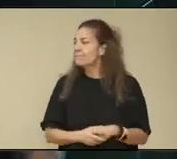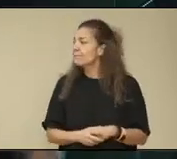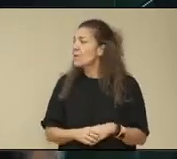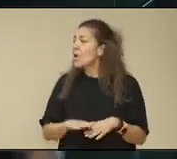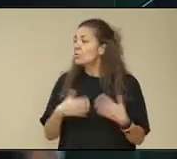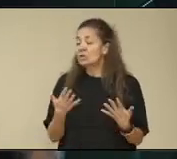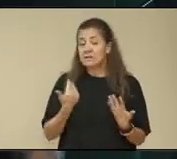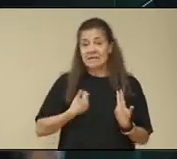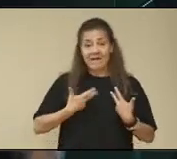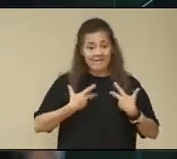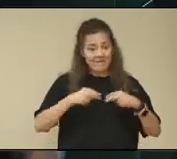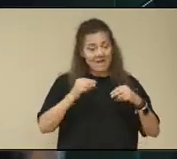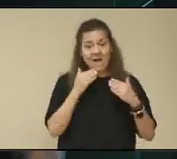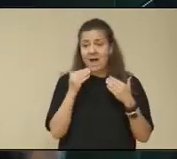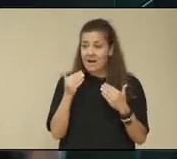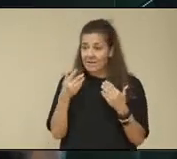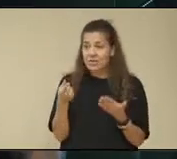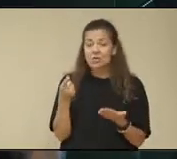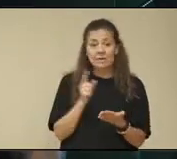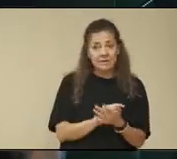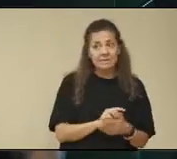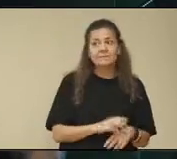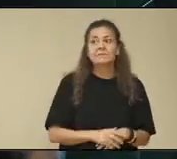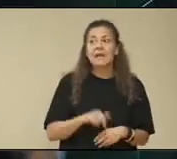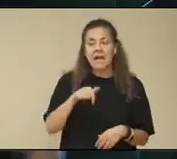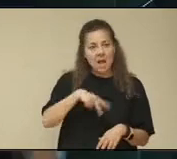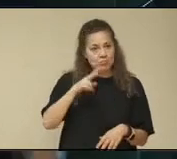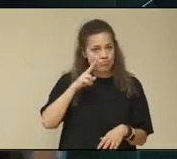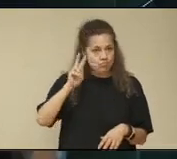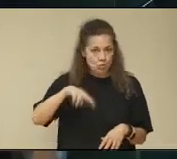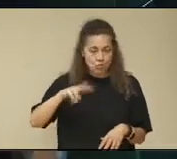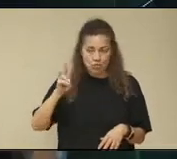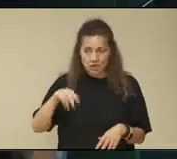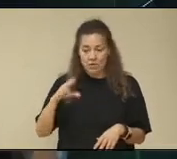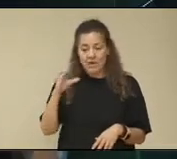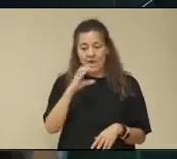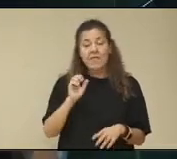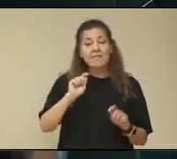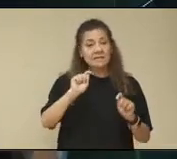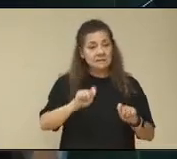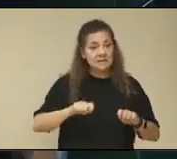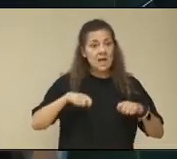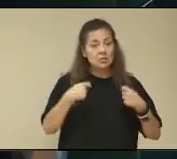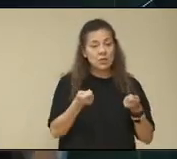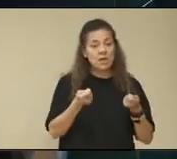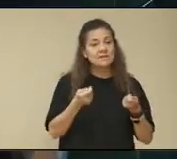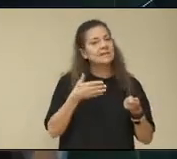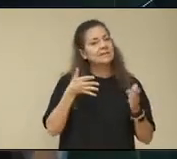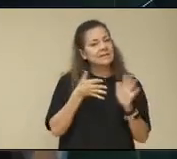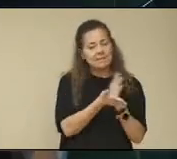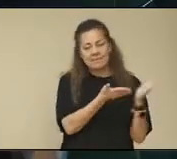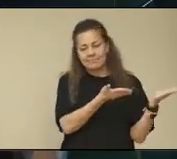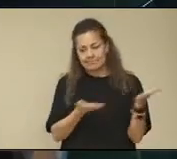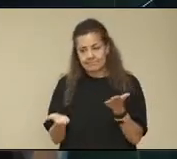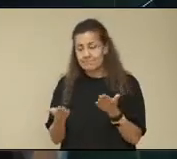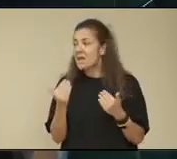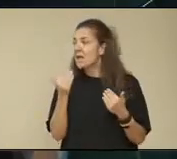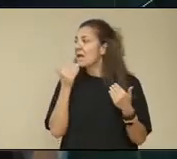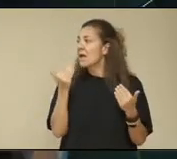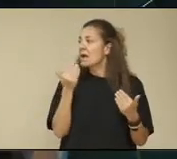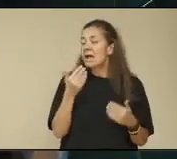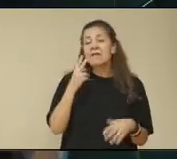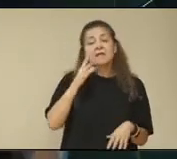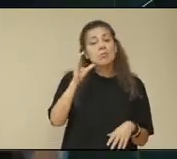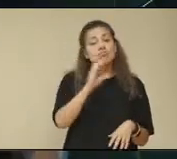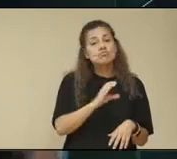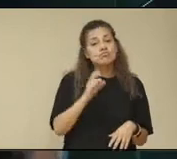pues terminamos agradeciendo de nuevo al museo, que el Museo de Ciencias Naturales que nos acoge. Gracias al museo.